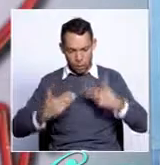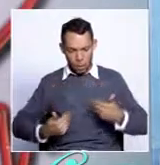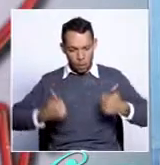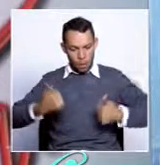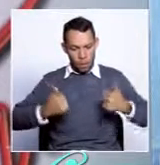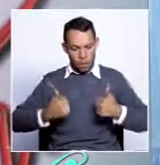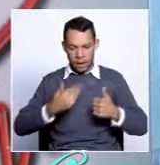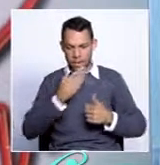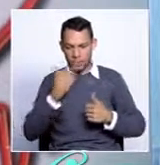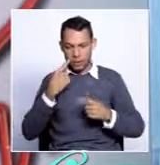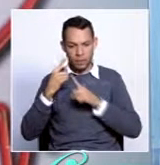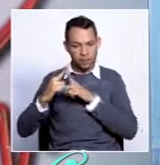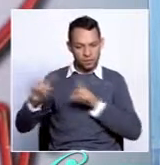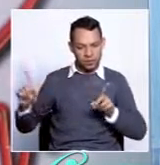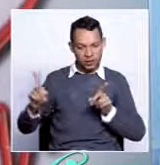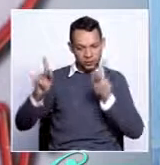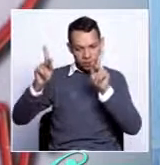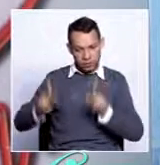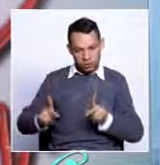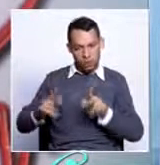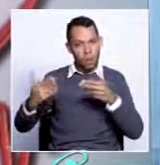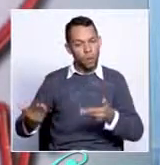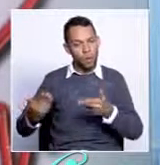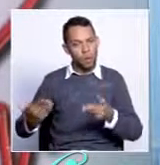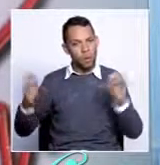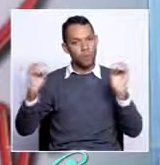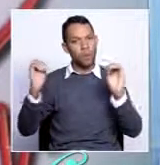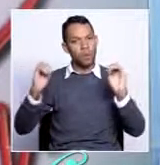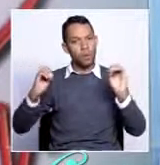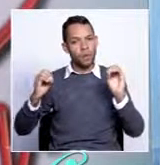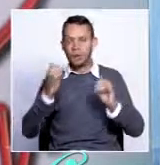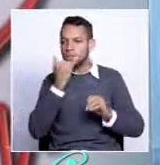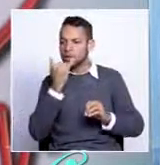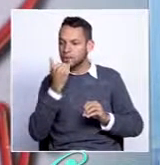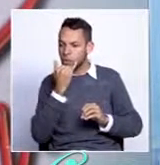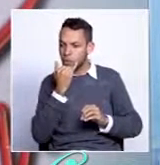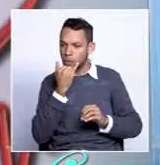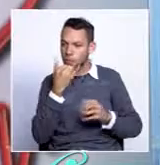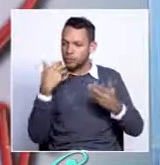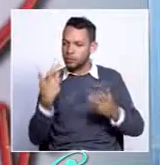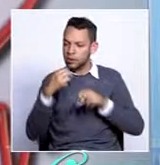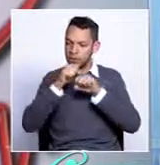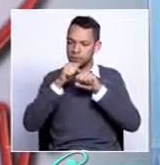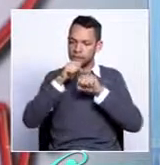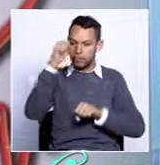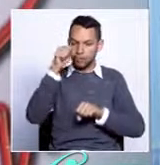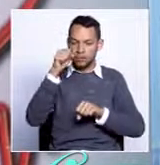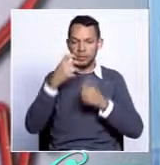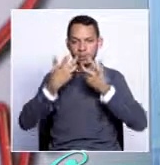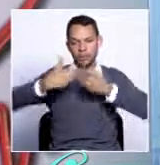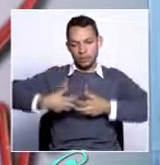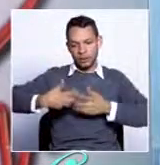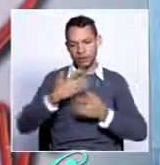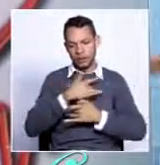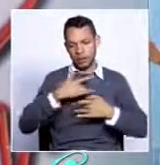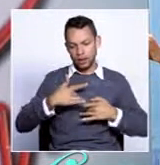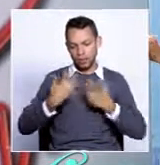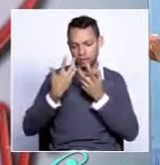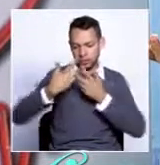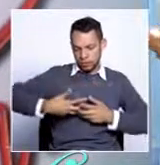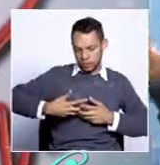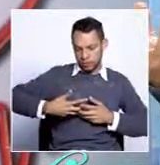diferencia qué es lo que está pasando con el concepto de la dps porque